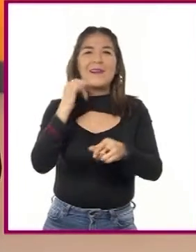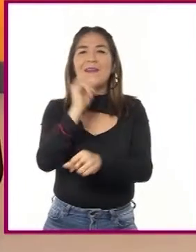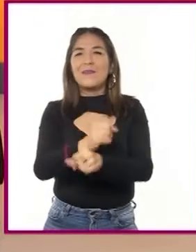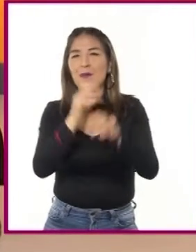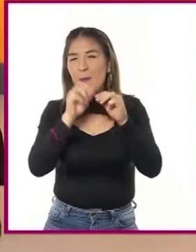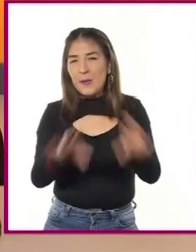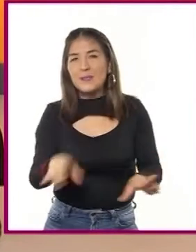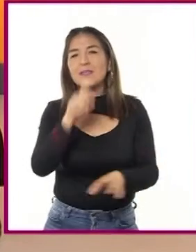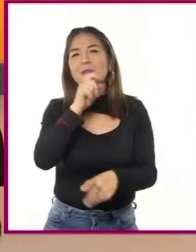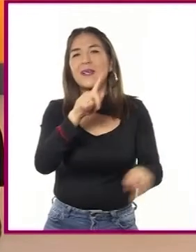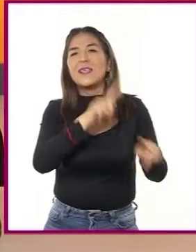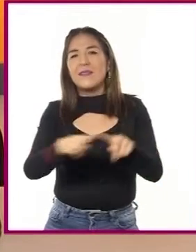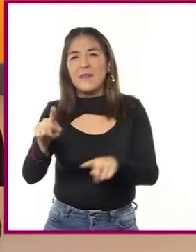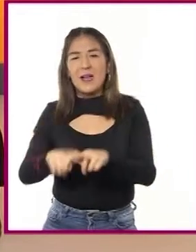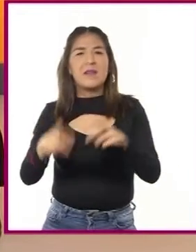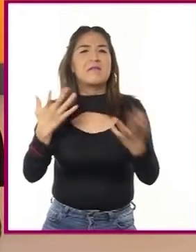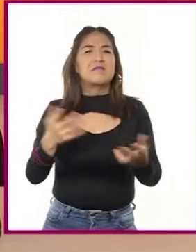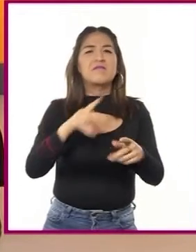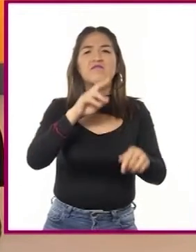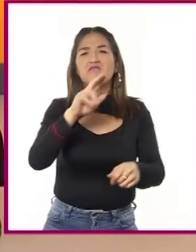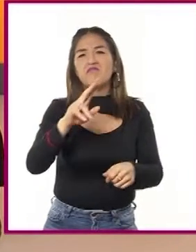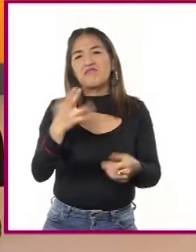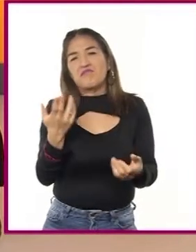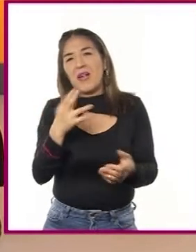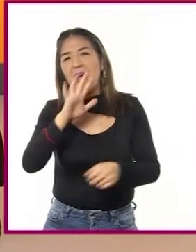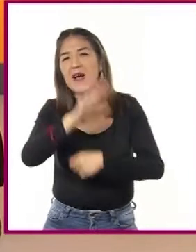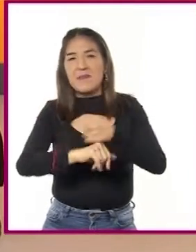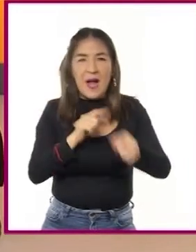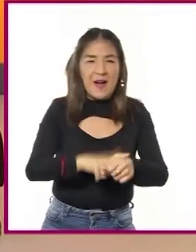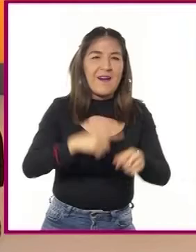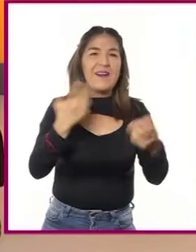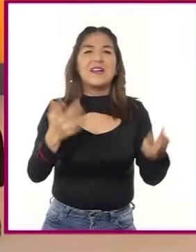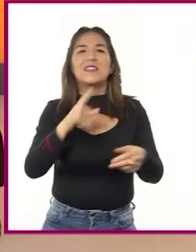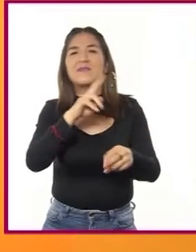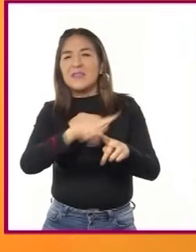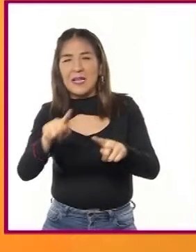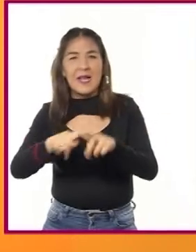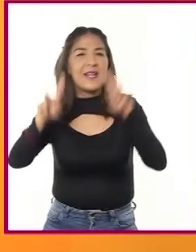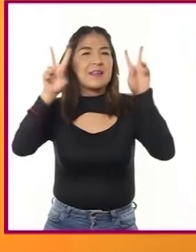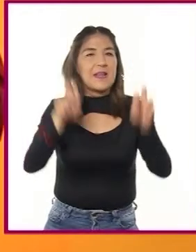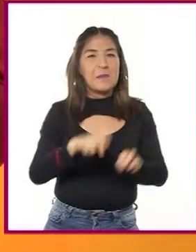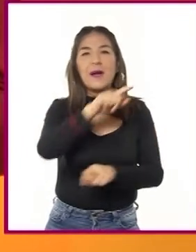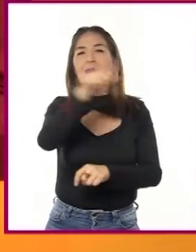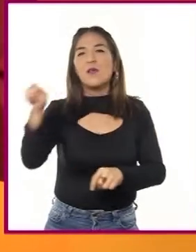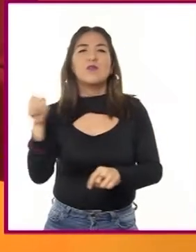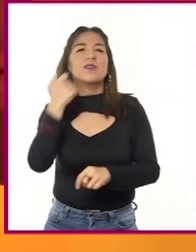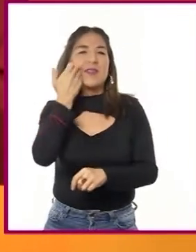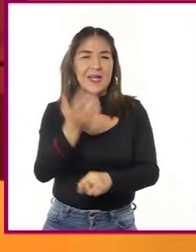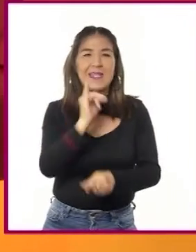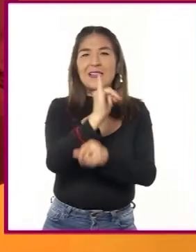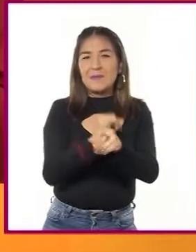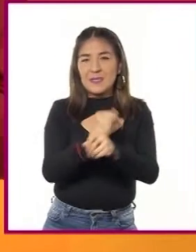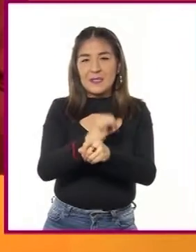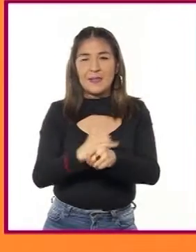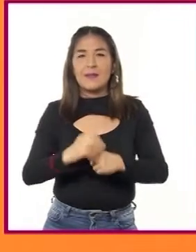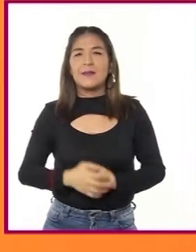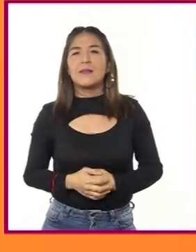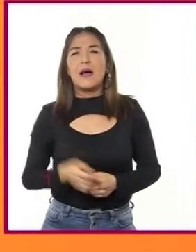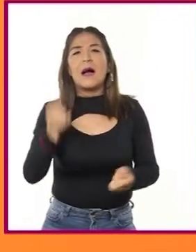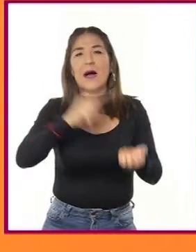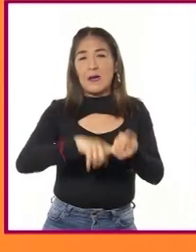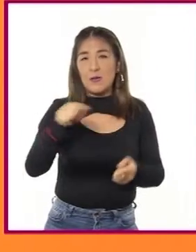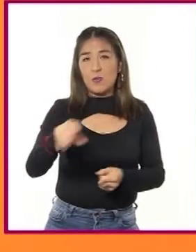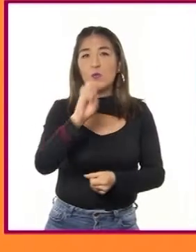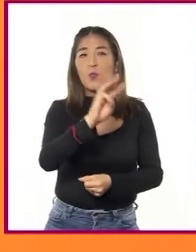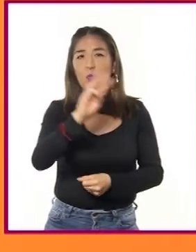y además de diferente naturaleza, de acuerdo con nuestro tema a investigar. A través de las páginas web